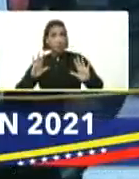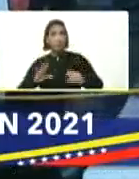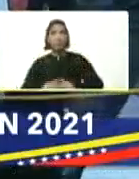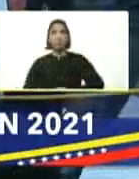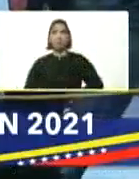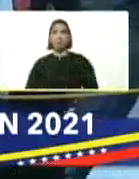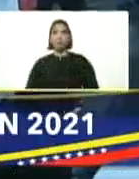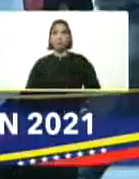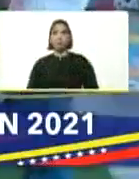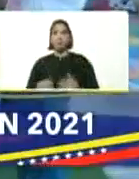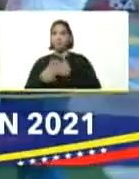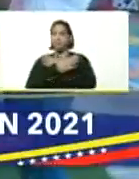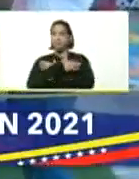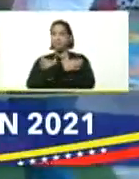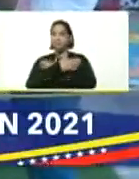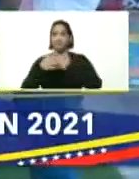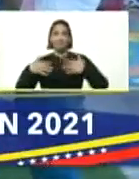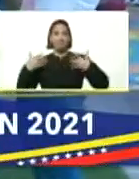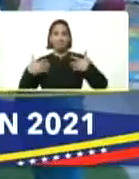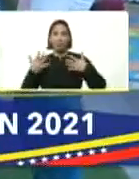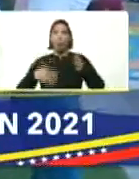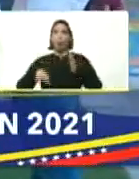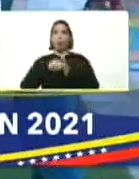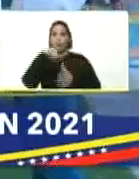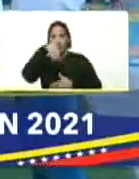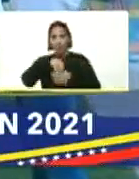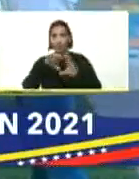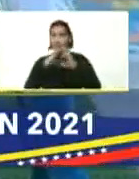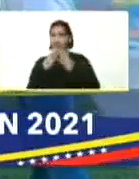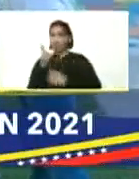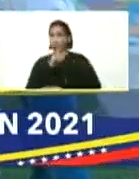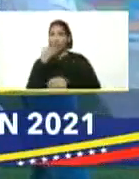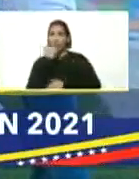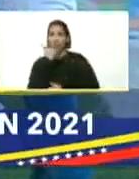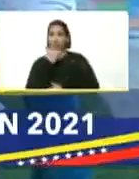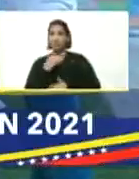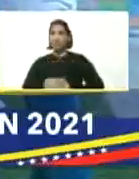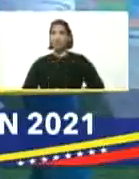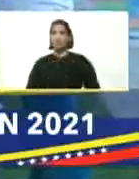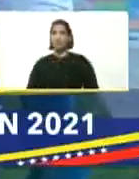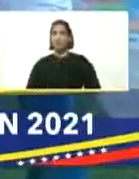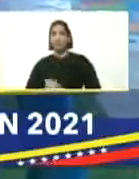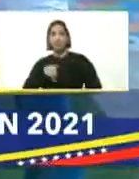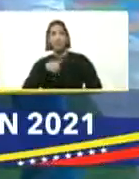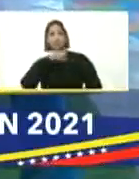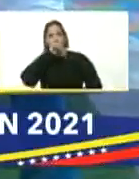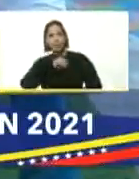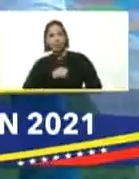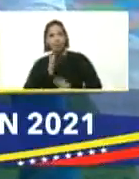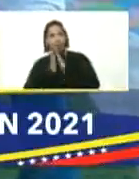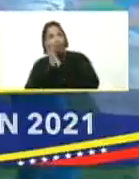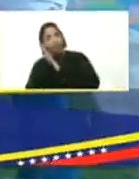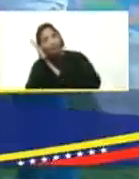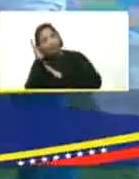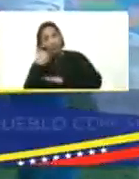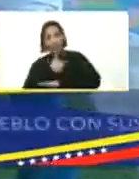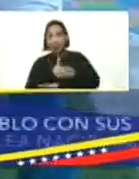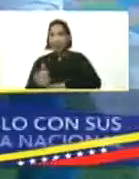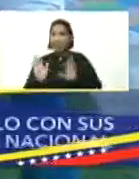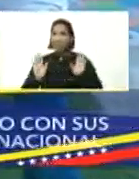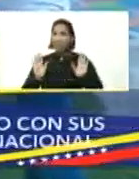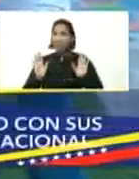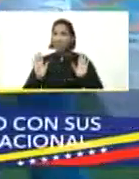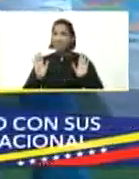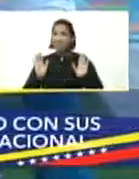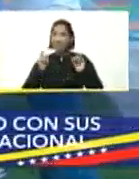Qué felicidad estar en clase otra vez, no te rías. A ella le gustaba dormir hasta tarde,